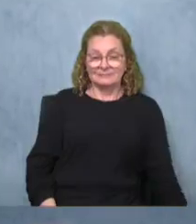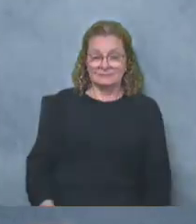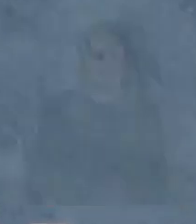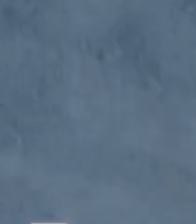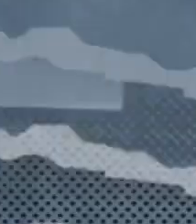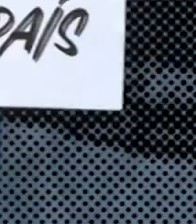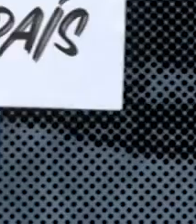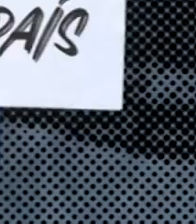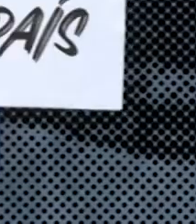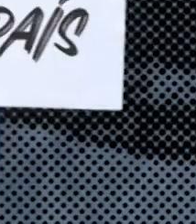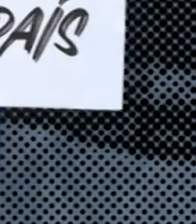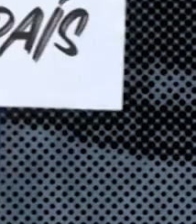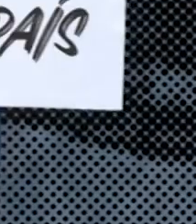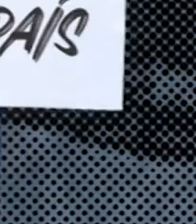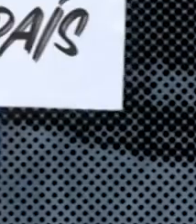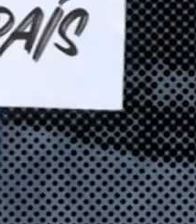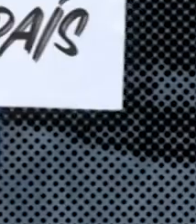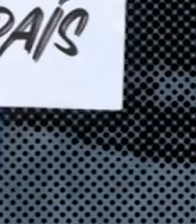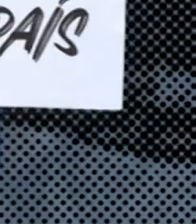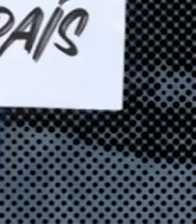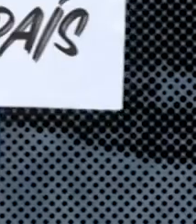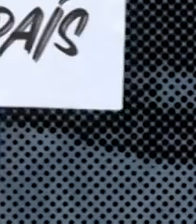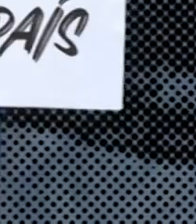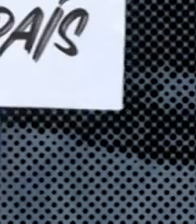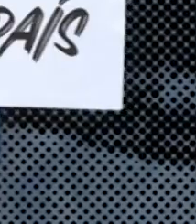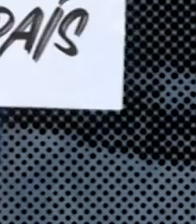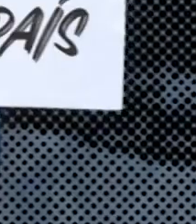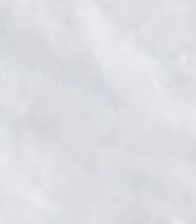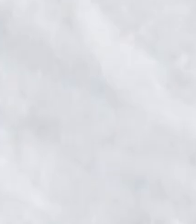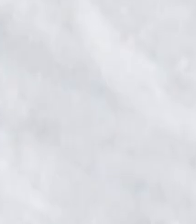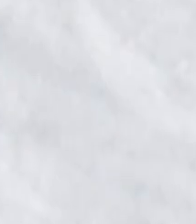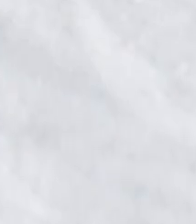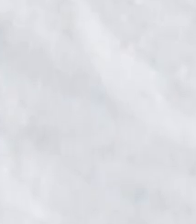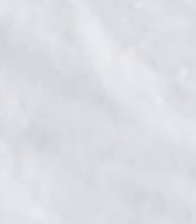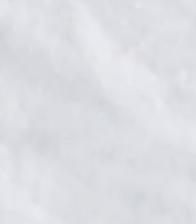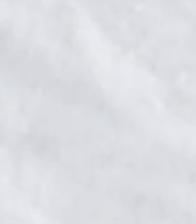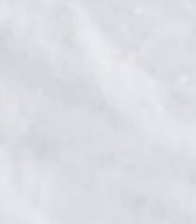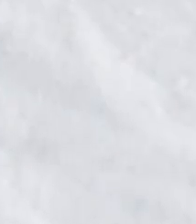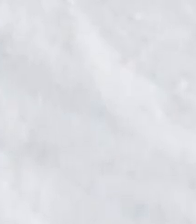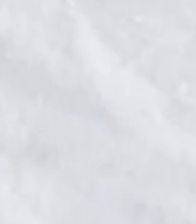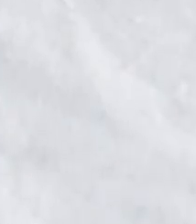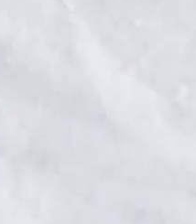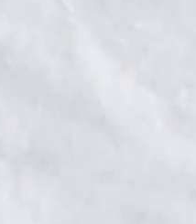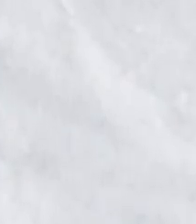Presentó FENAPES. Compromiso 6+1. Hagamos un trato por la educación pública.